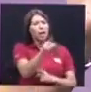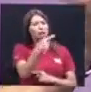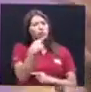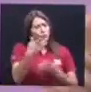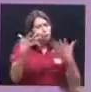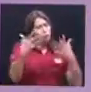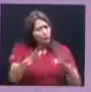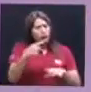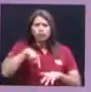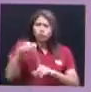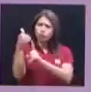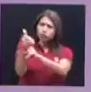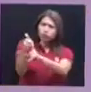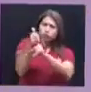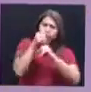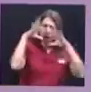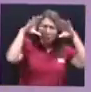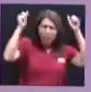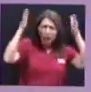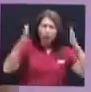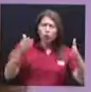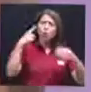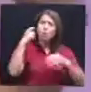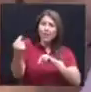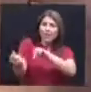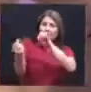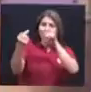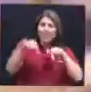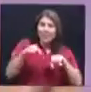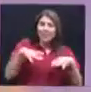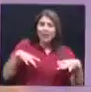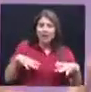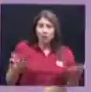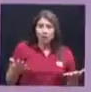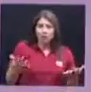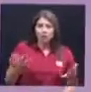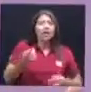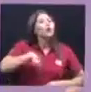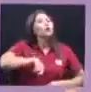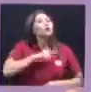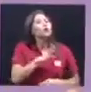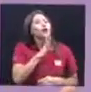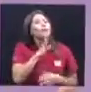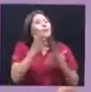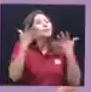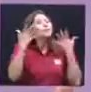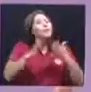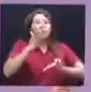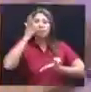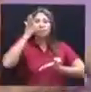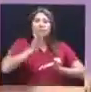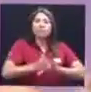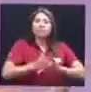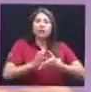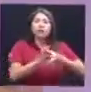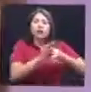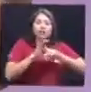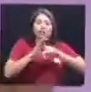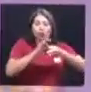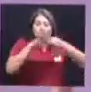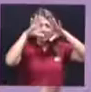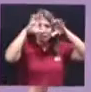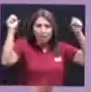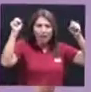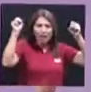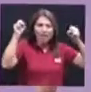al embajador porque viene de vacaciones Nosotros le hablamos de un retiro de las relaciones diplomáticas de un rompimiento perdón